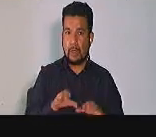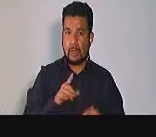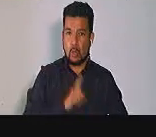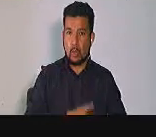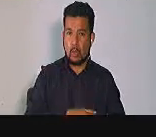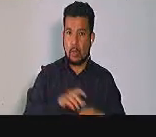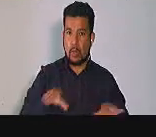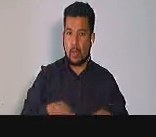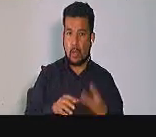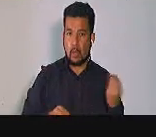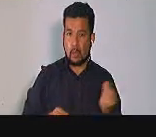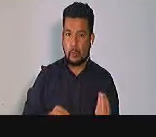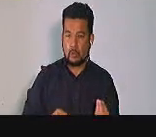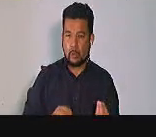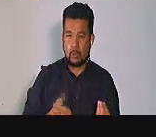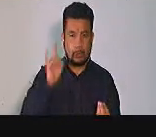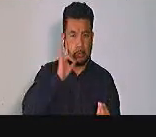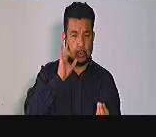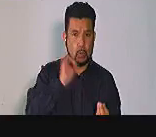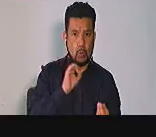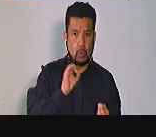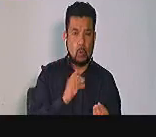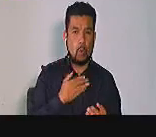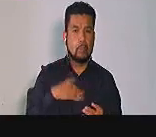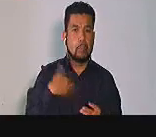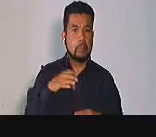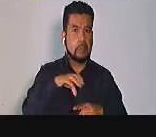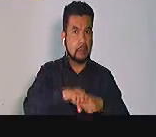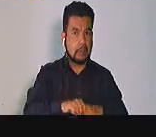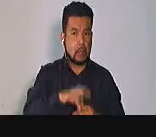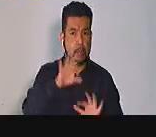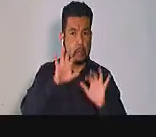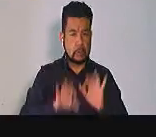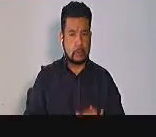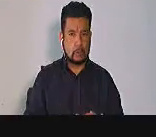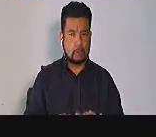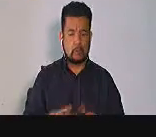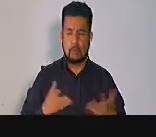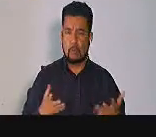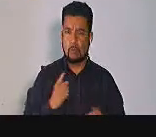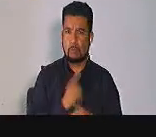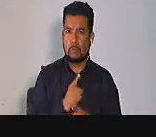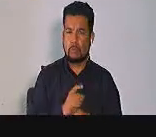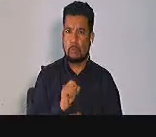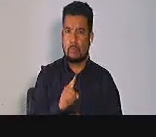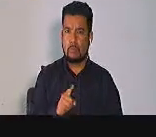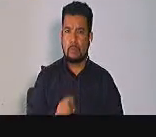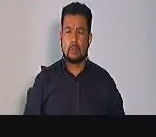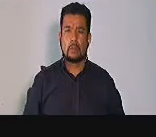para la realización de la comisión, o será citada por escrito cuando...